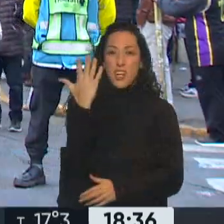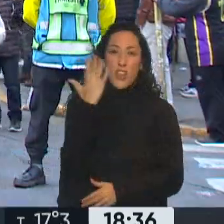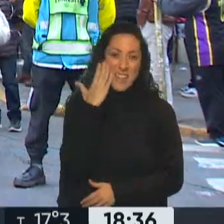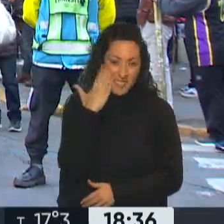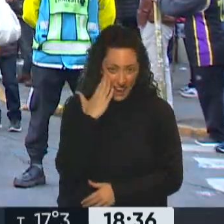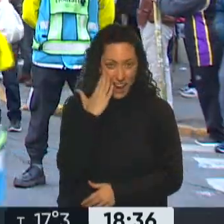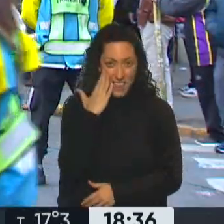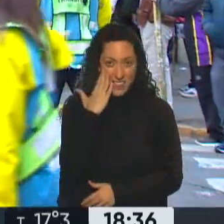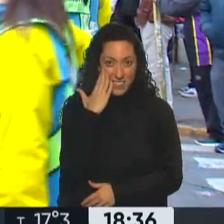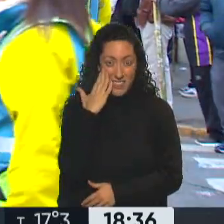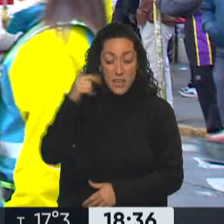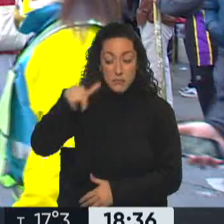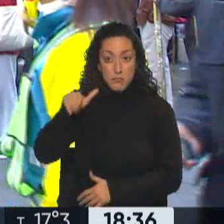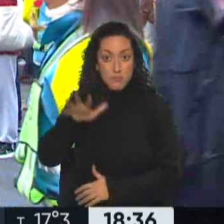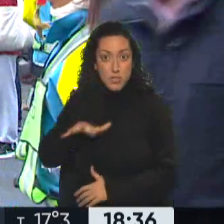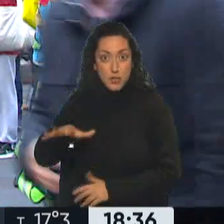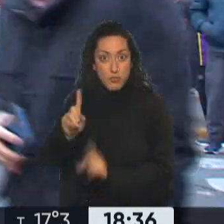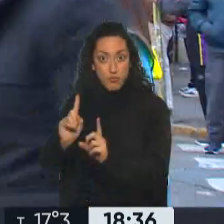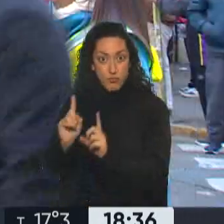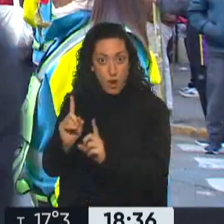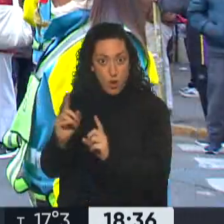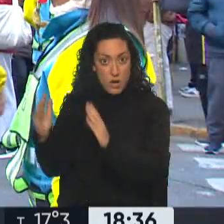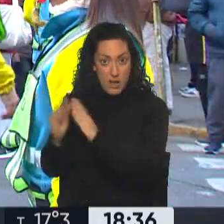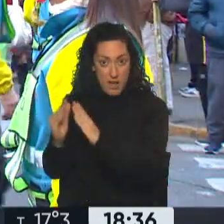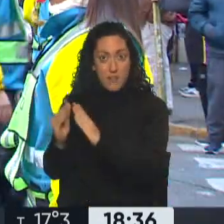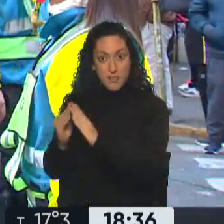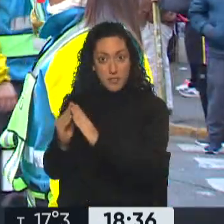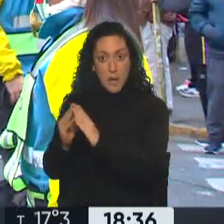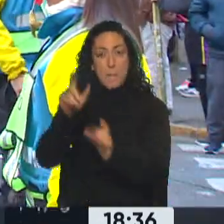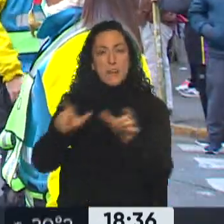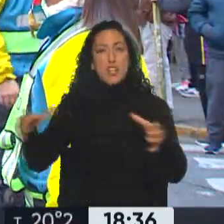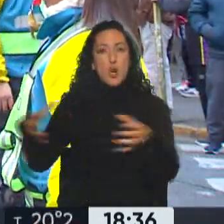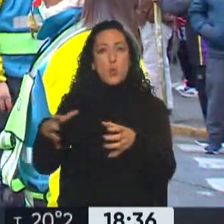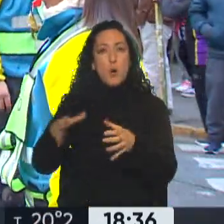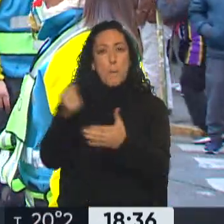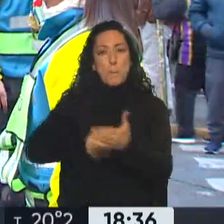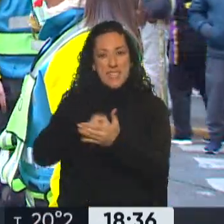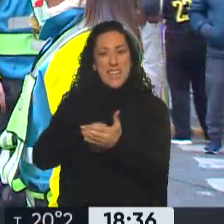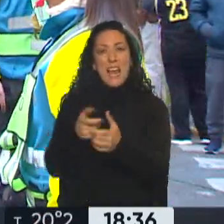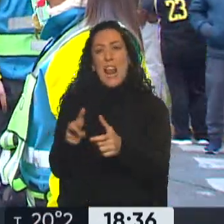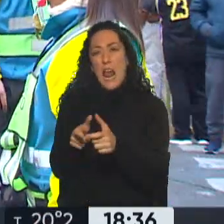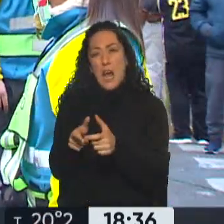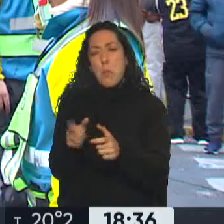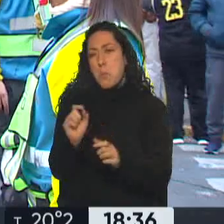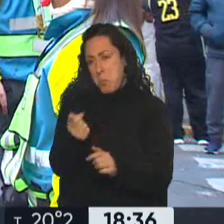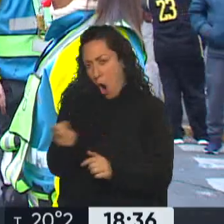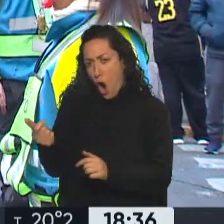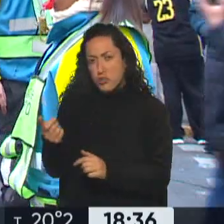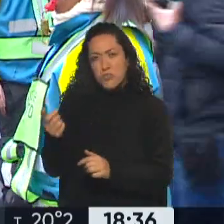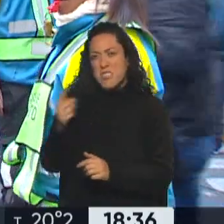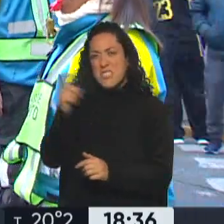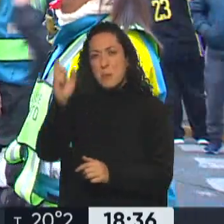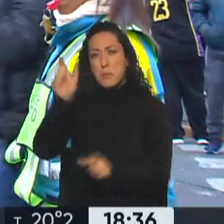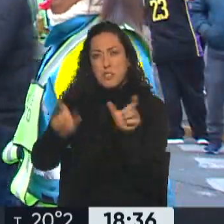aquí en este lugar había militantes pero era un brusco reducido no llegaban a 100 personas